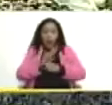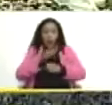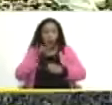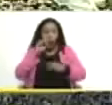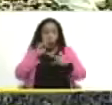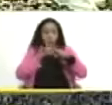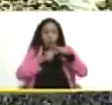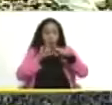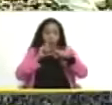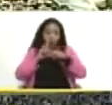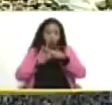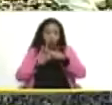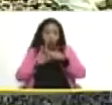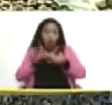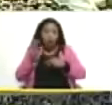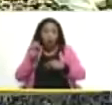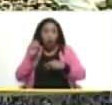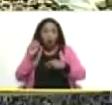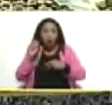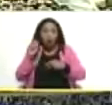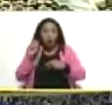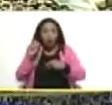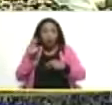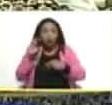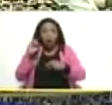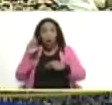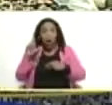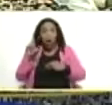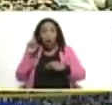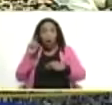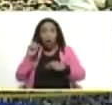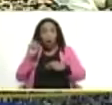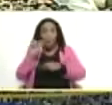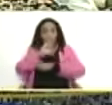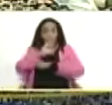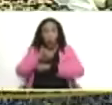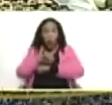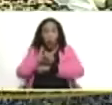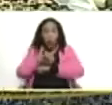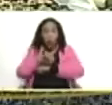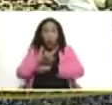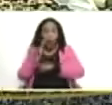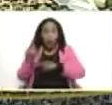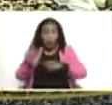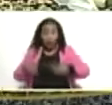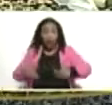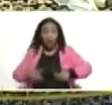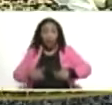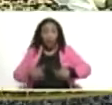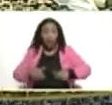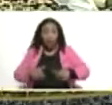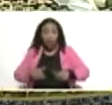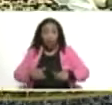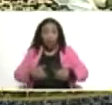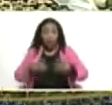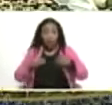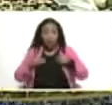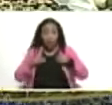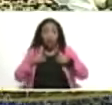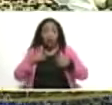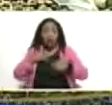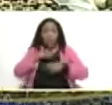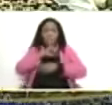planes contra los Tancol y los derrotamos. A veces costó esfuerzo, pero los derrotamos a los Tancol